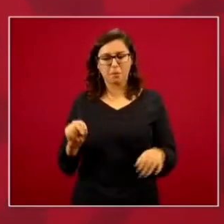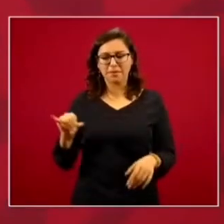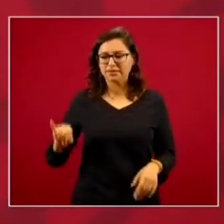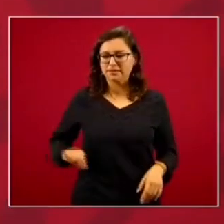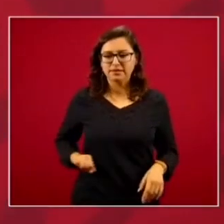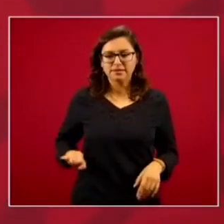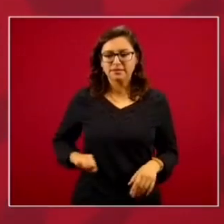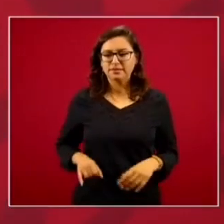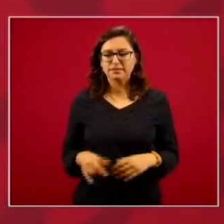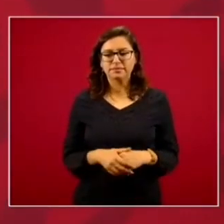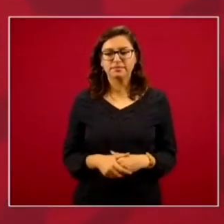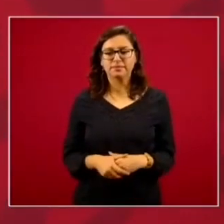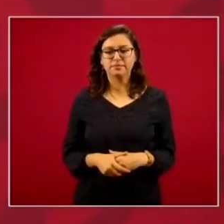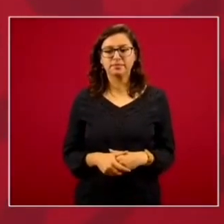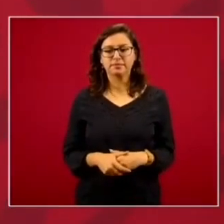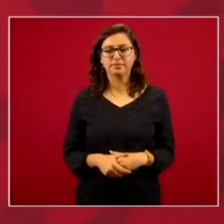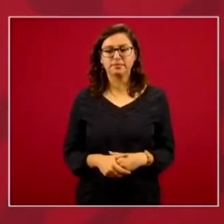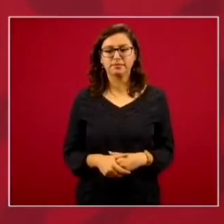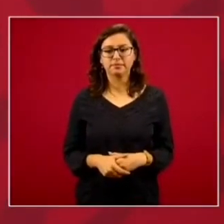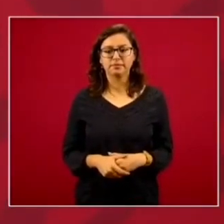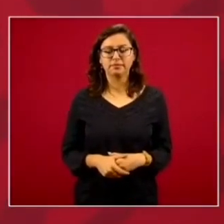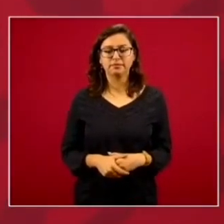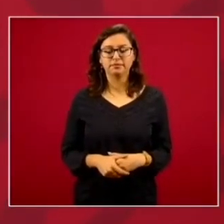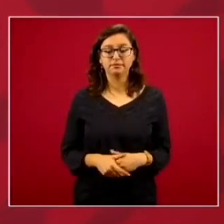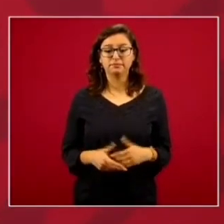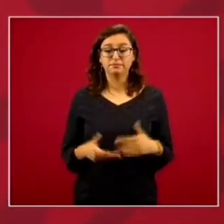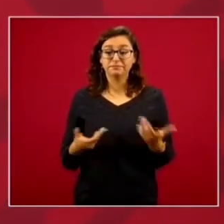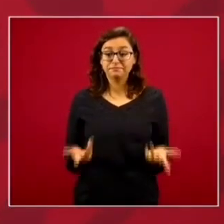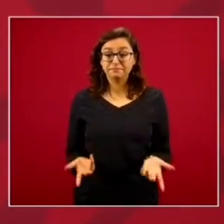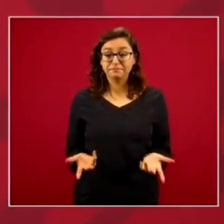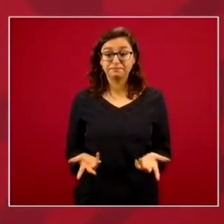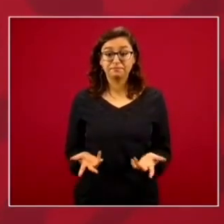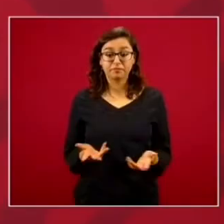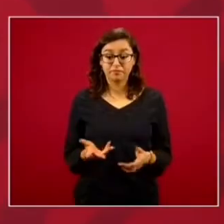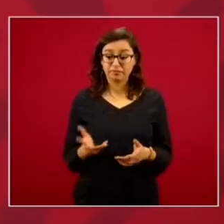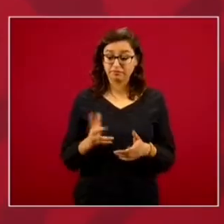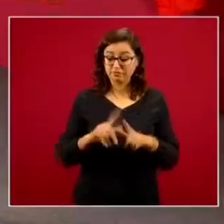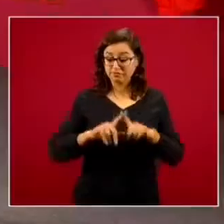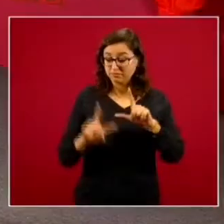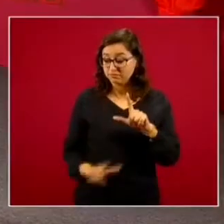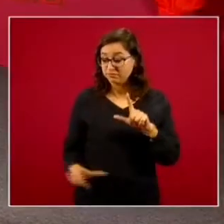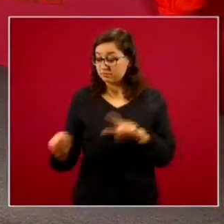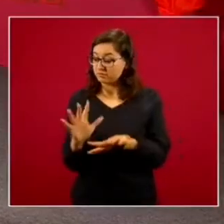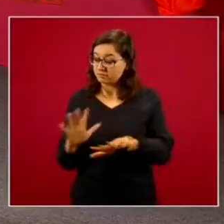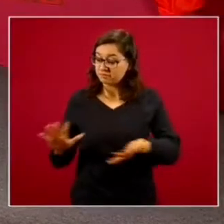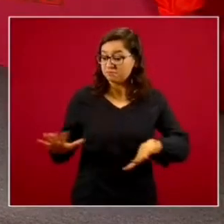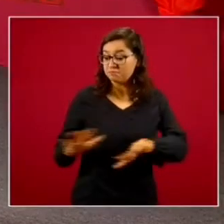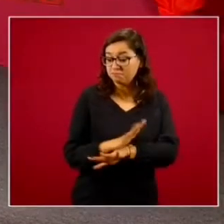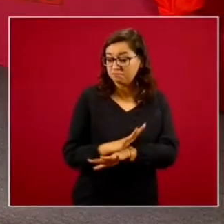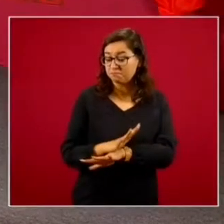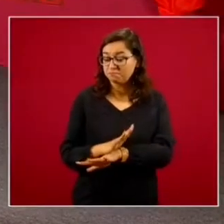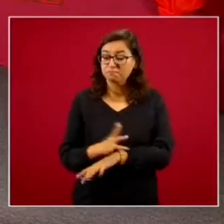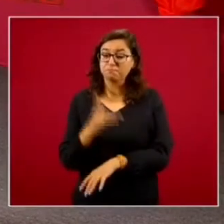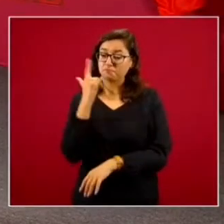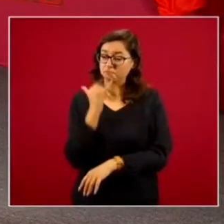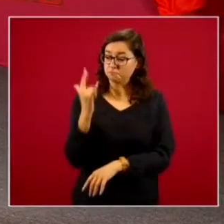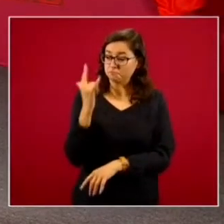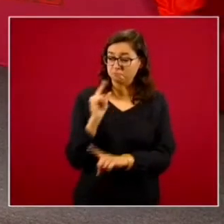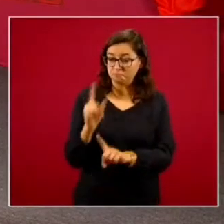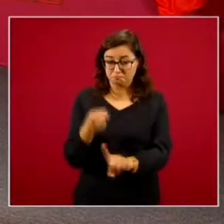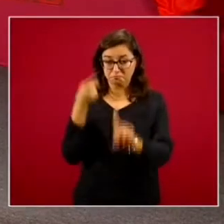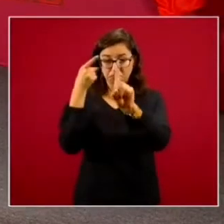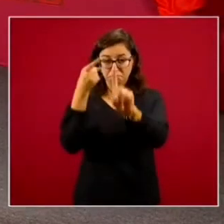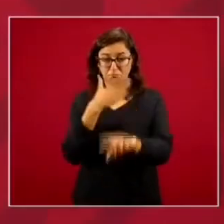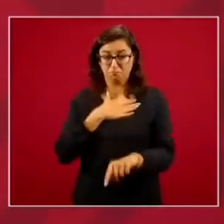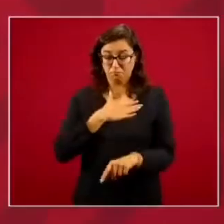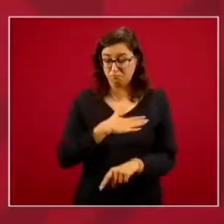Pero mientras se esté llevando a cabo una transformación, mientras se esté luchando por causas justas y el